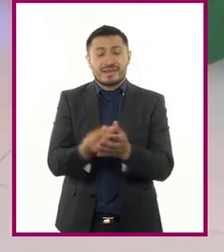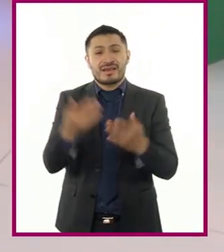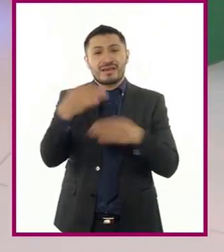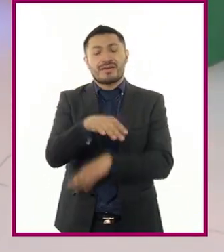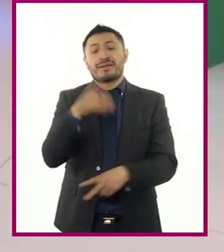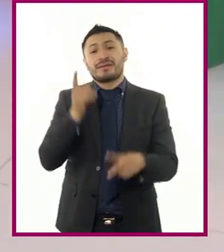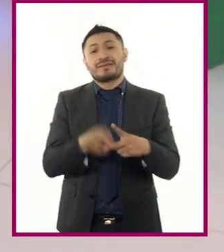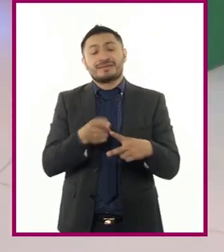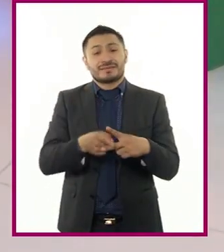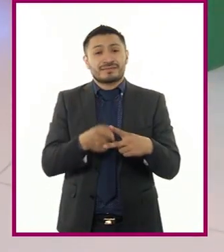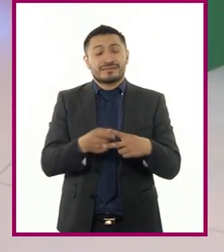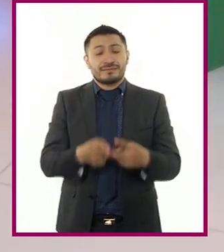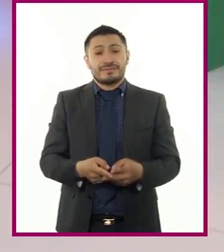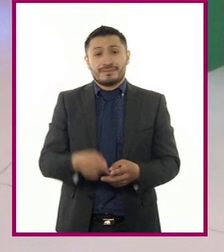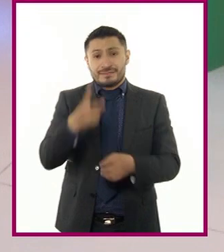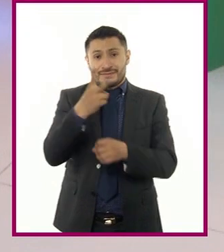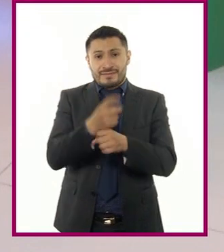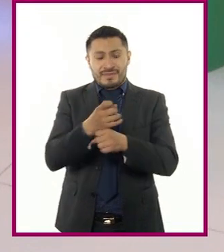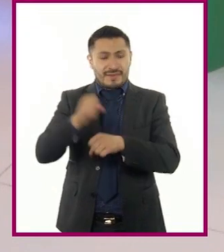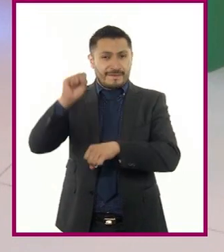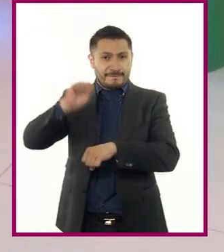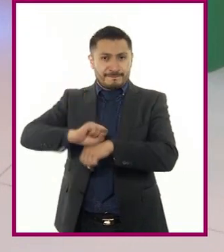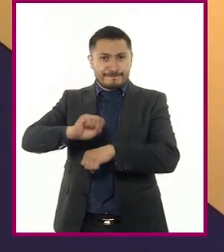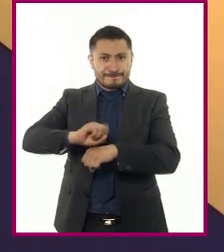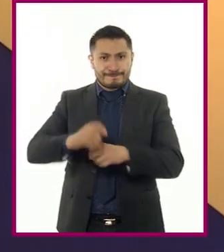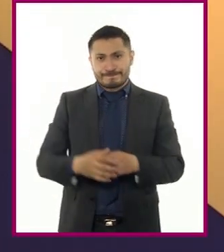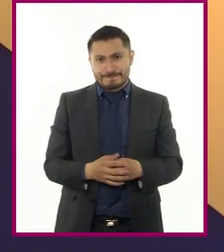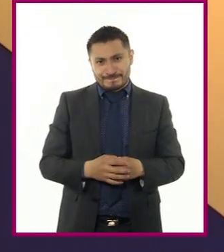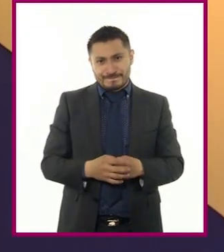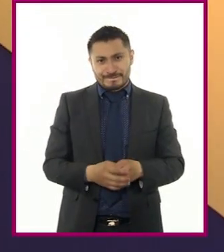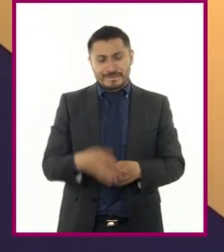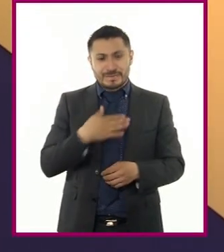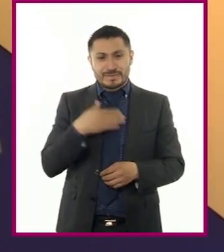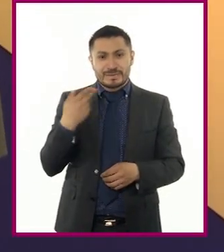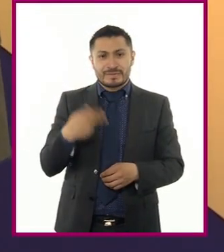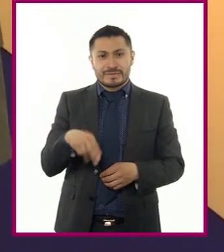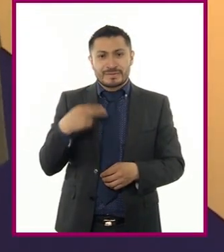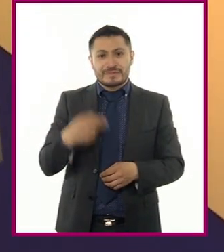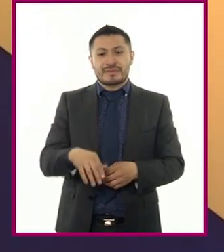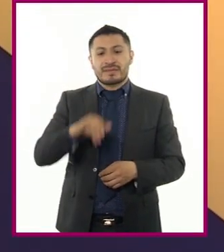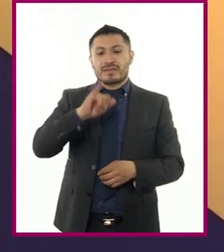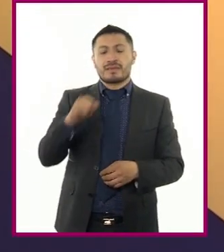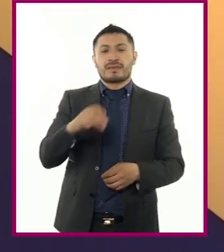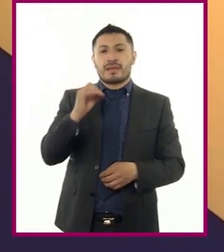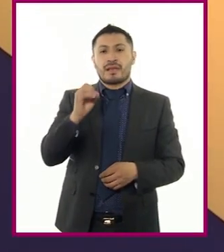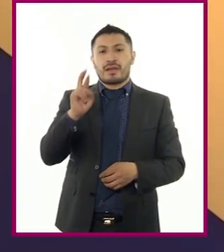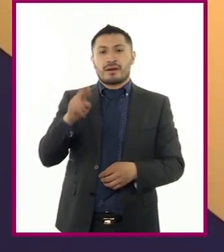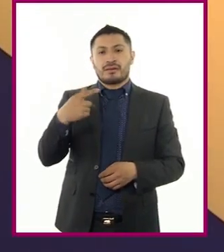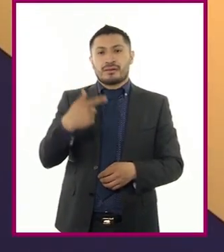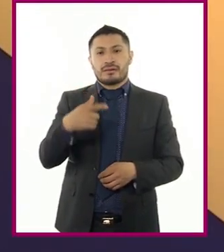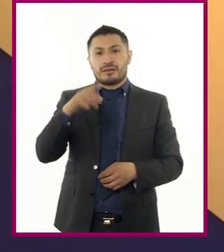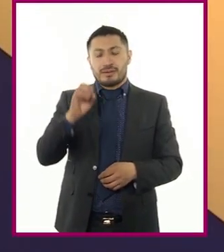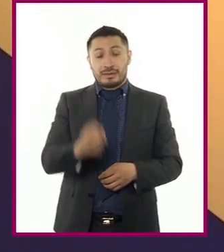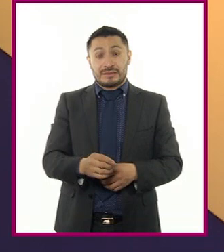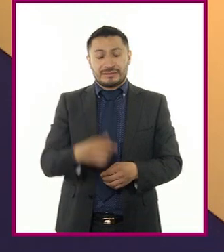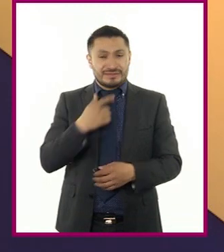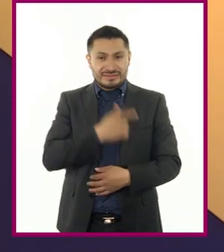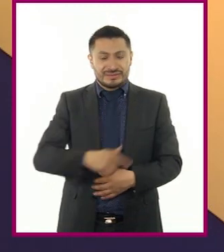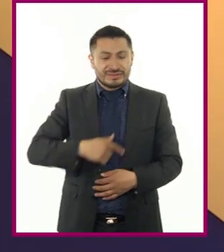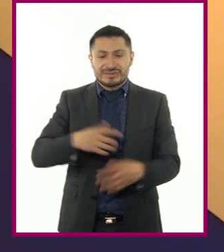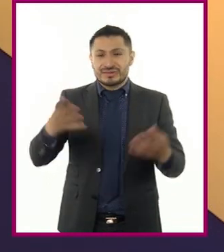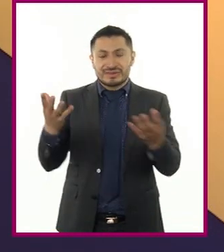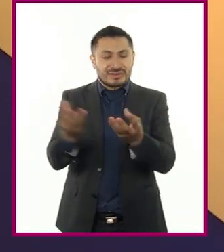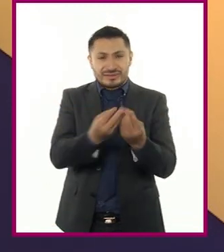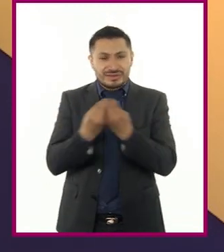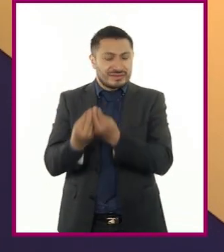de Matemáticas para segundo grado de secundaria. Soy el maestro Jorge Gómez Méndez y es para mí un gusto que me